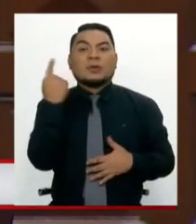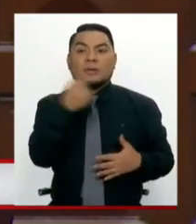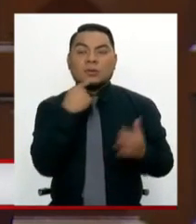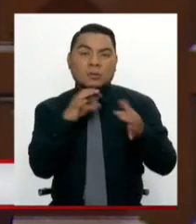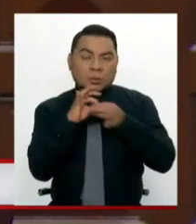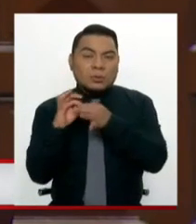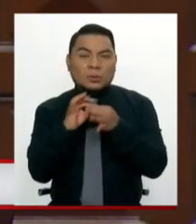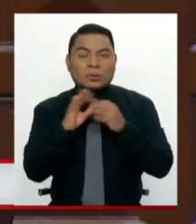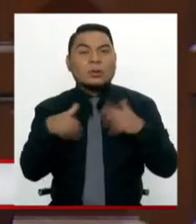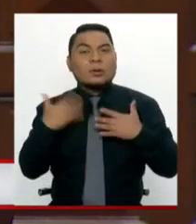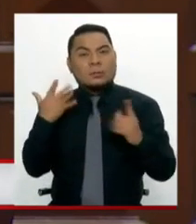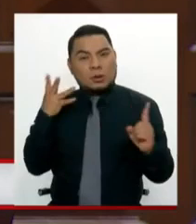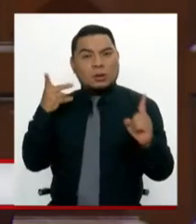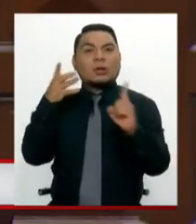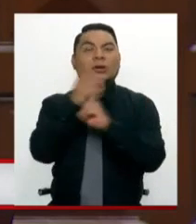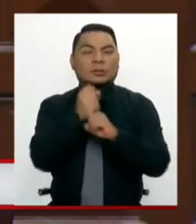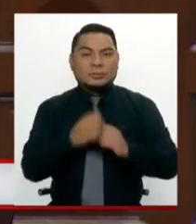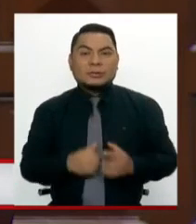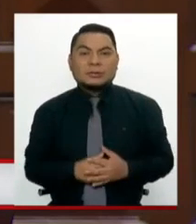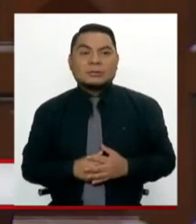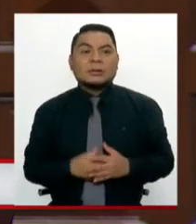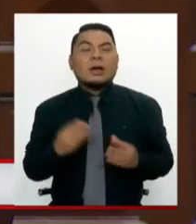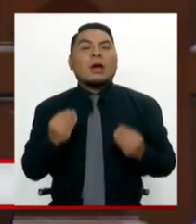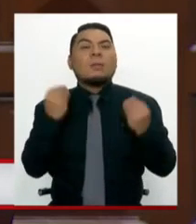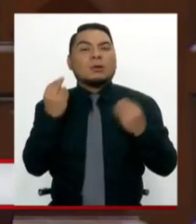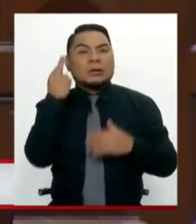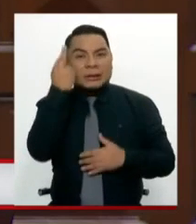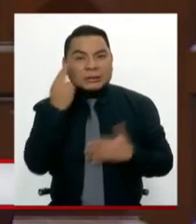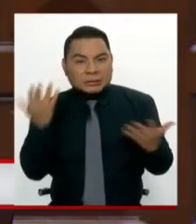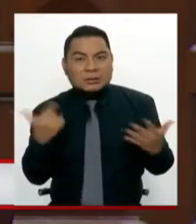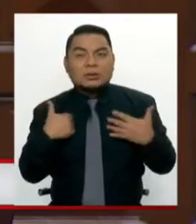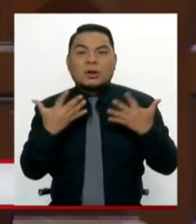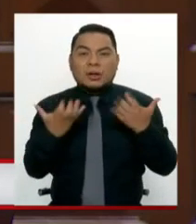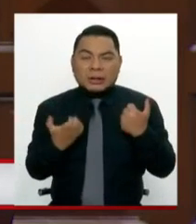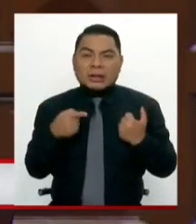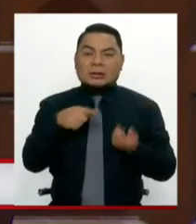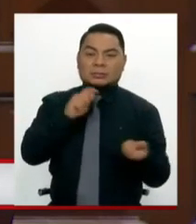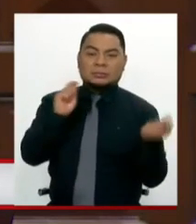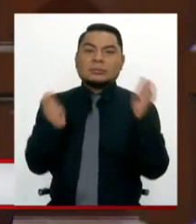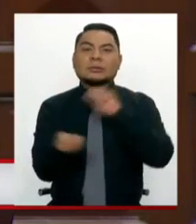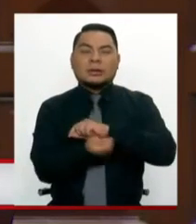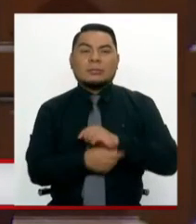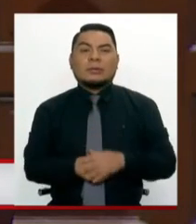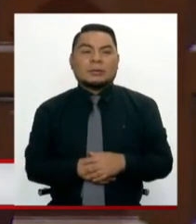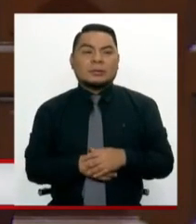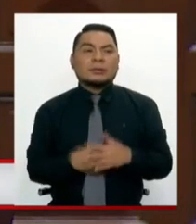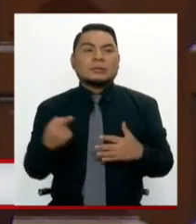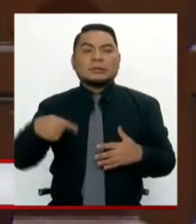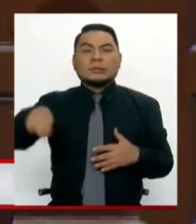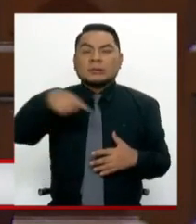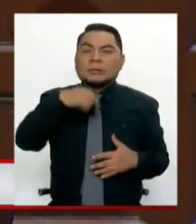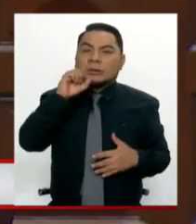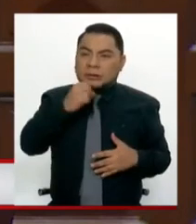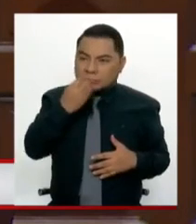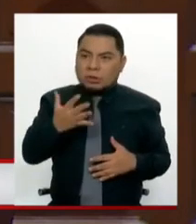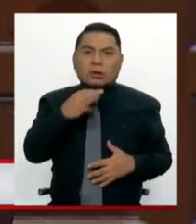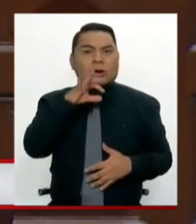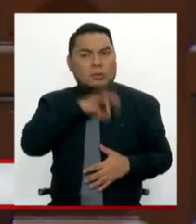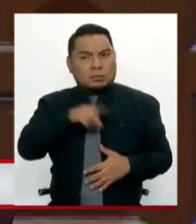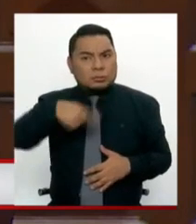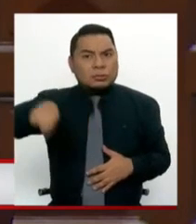unidos lo podremos lograr. Por eso, queremos una transformación que les conviene